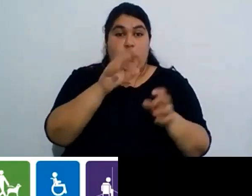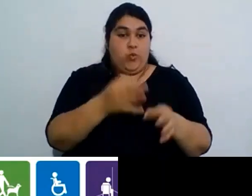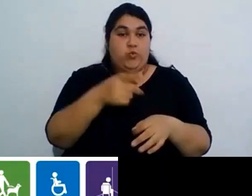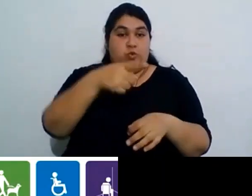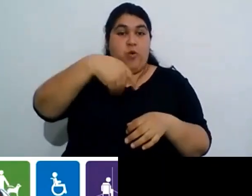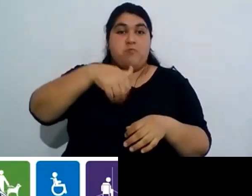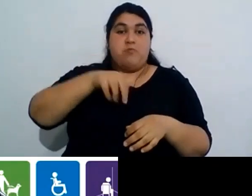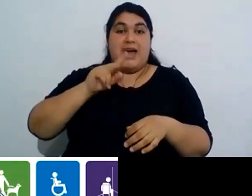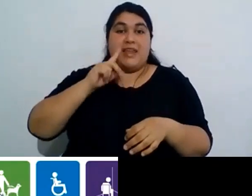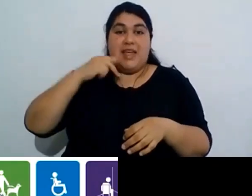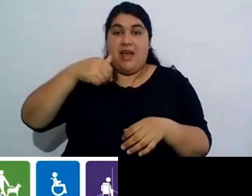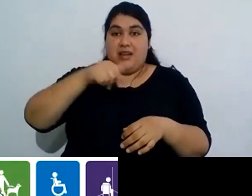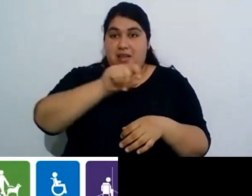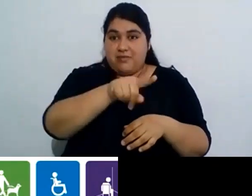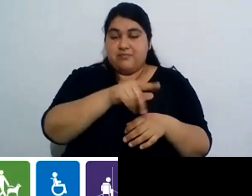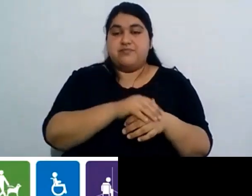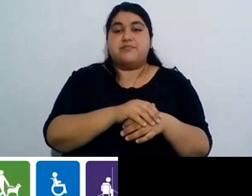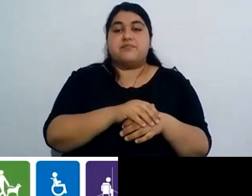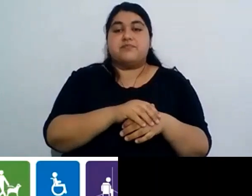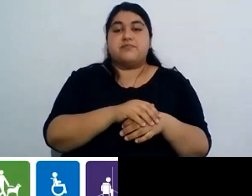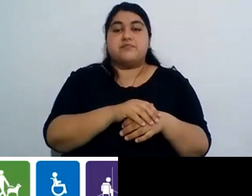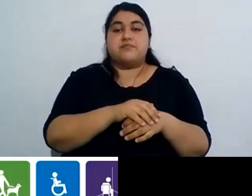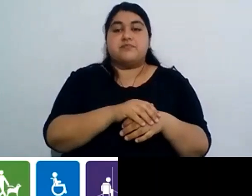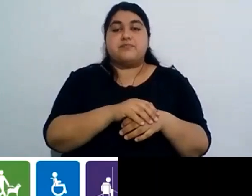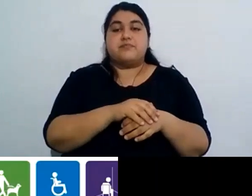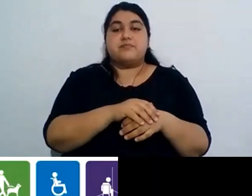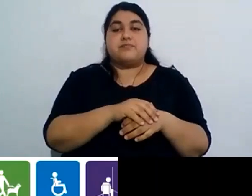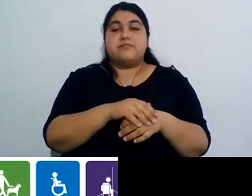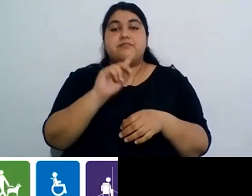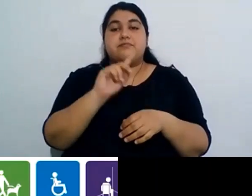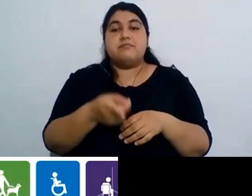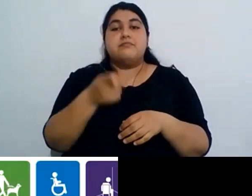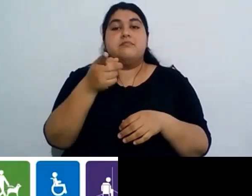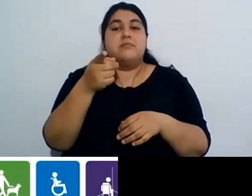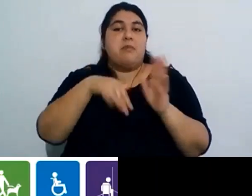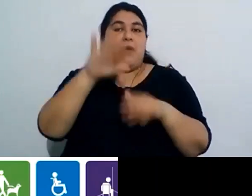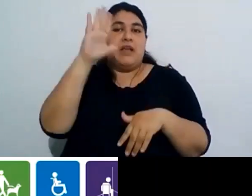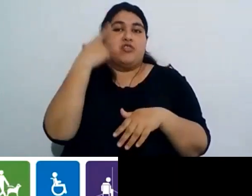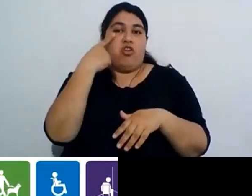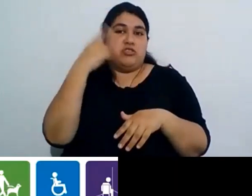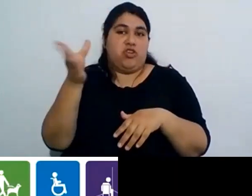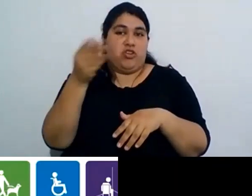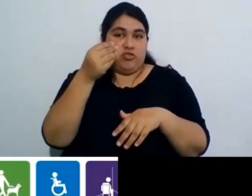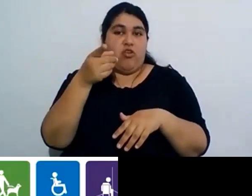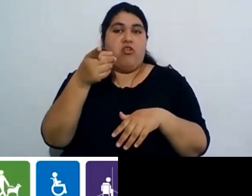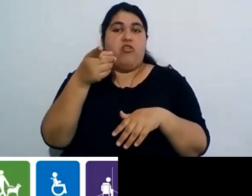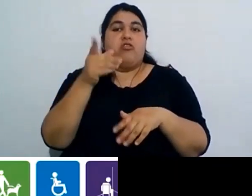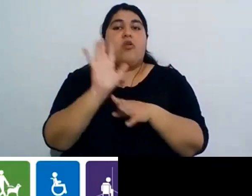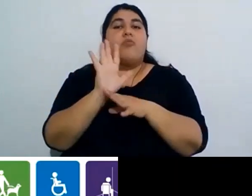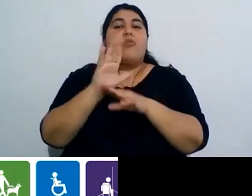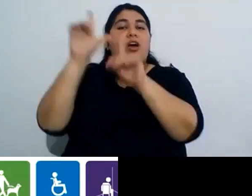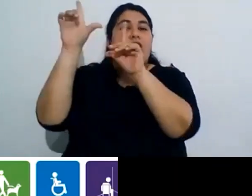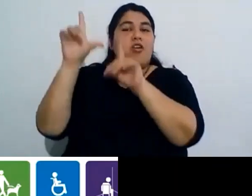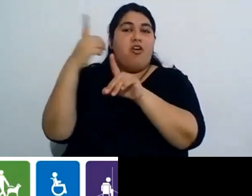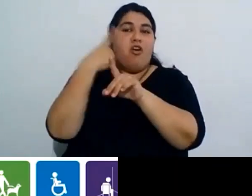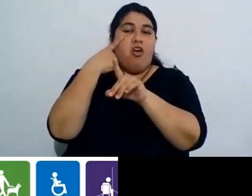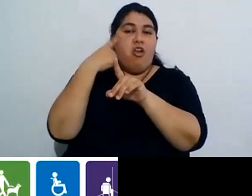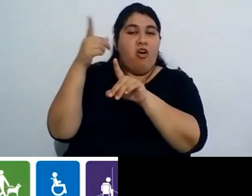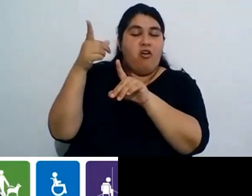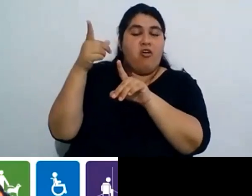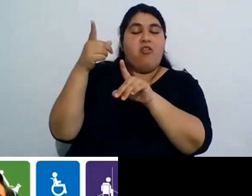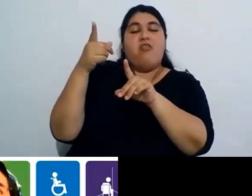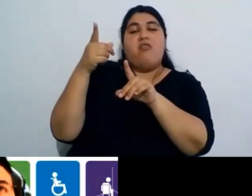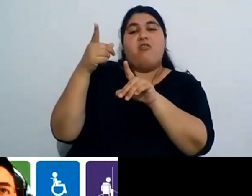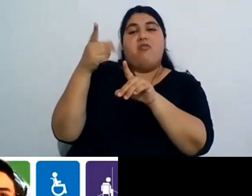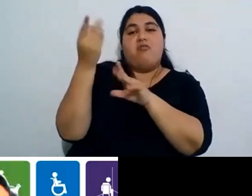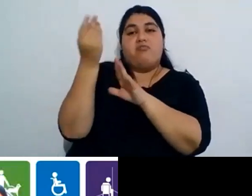Isna, su perito guía. Y bueno, ahí el más conocido de todos es el logo de la